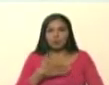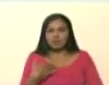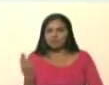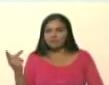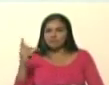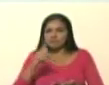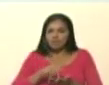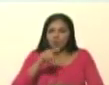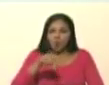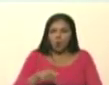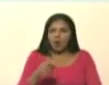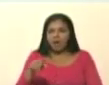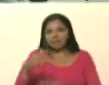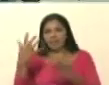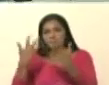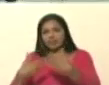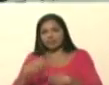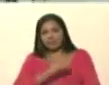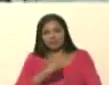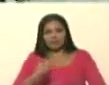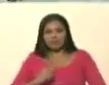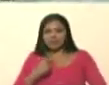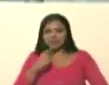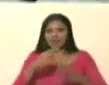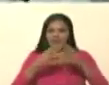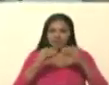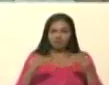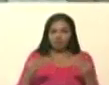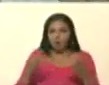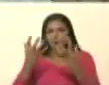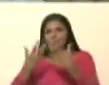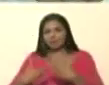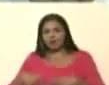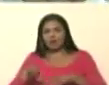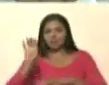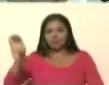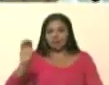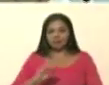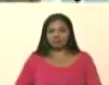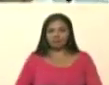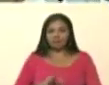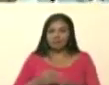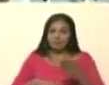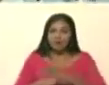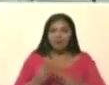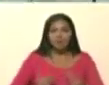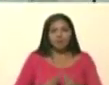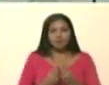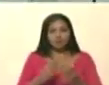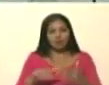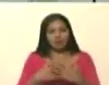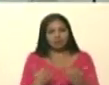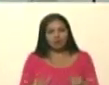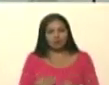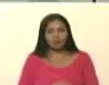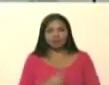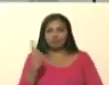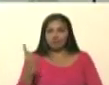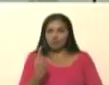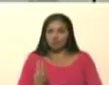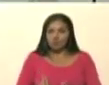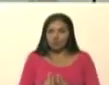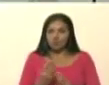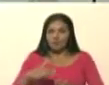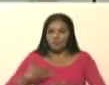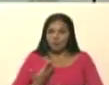a esta empresa privada para decirle a todos los empresarios del país vamos juntos solo juntos es posible